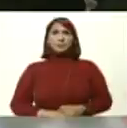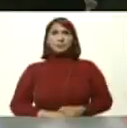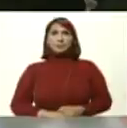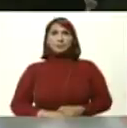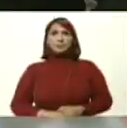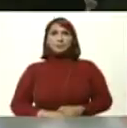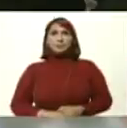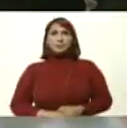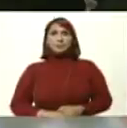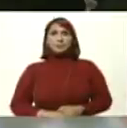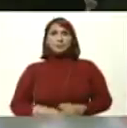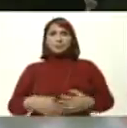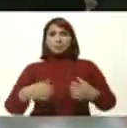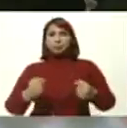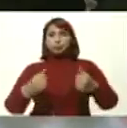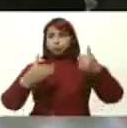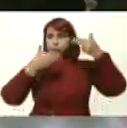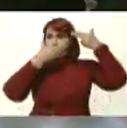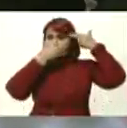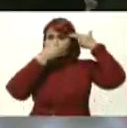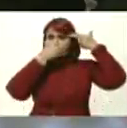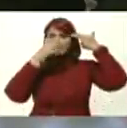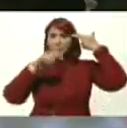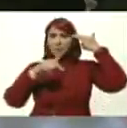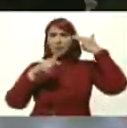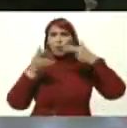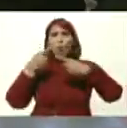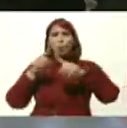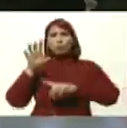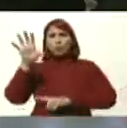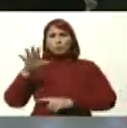rehén secuestrado en Cabo Verde, y